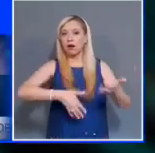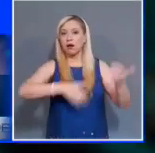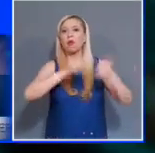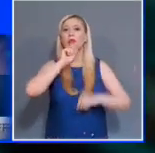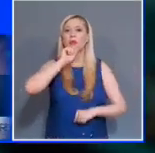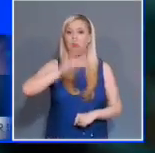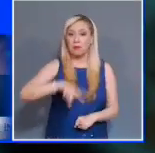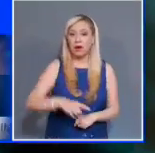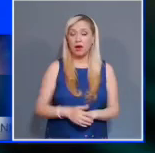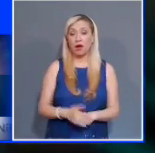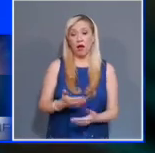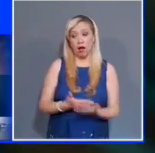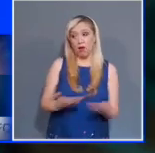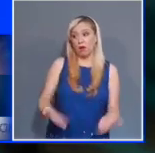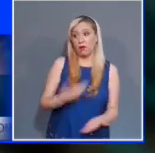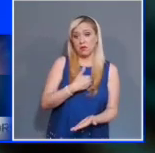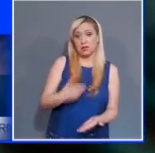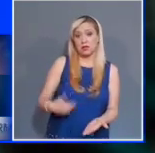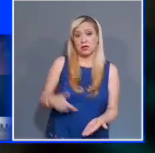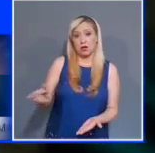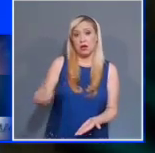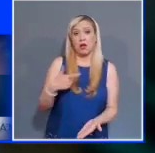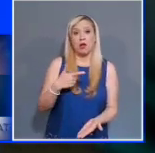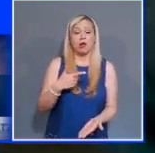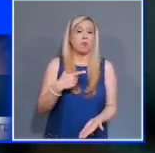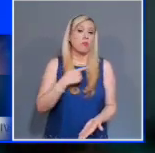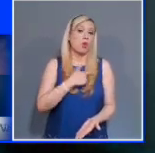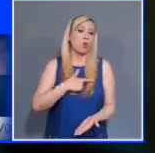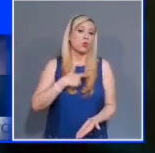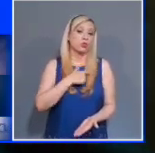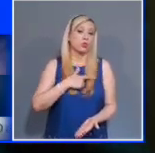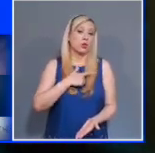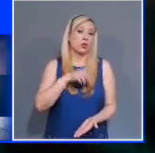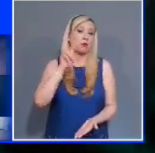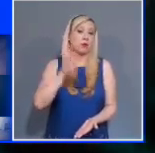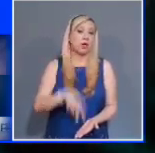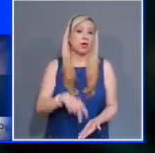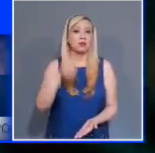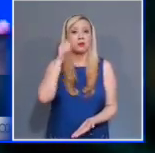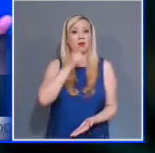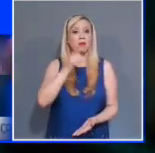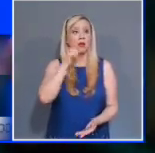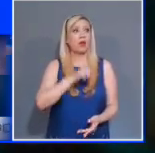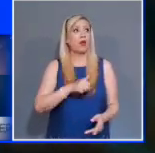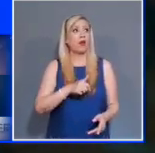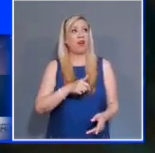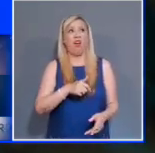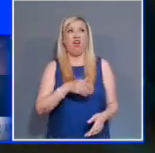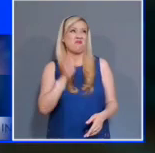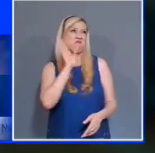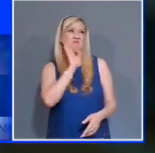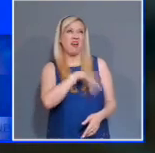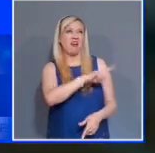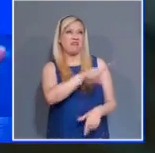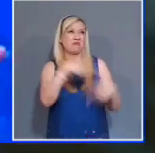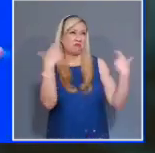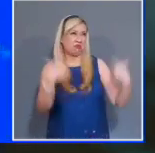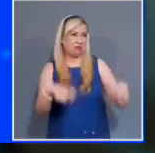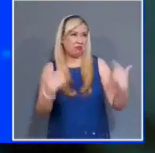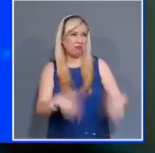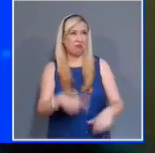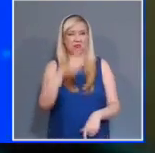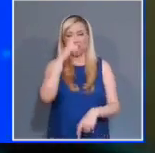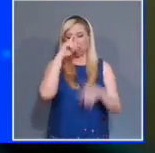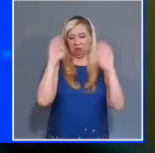actual le gusta mucho satanizar el neoliberalismo, pero realmente una parte fundamental del